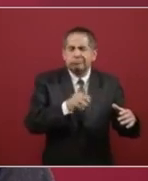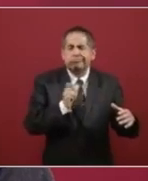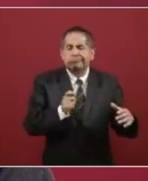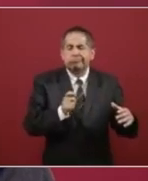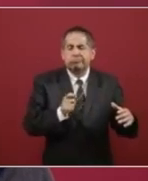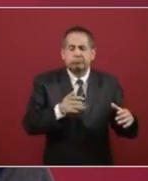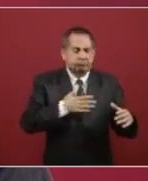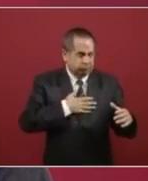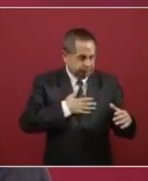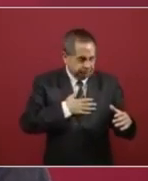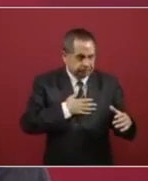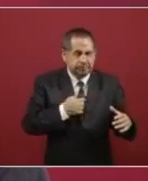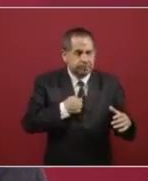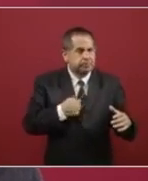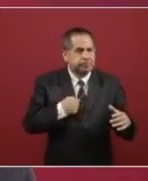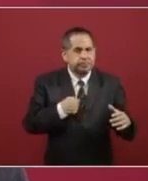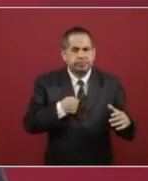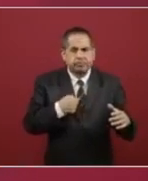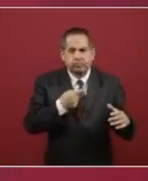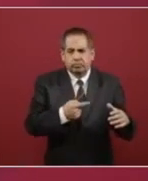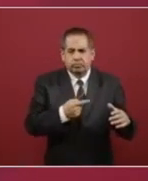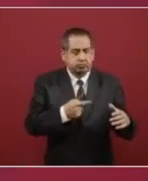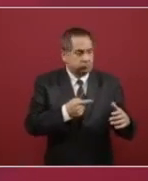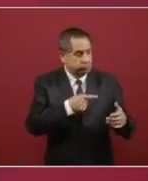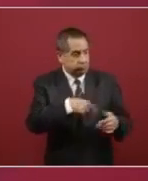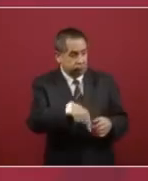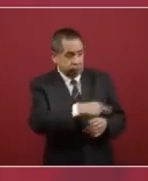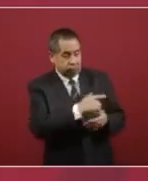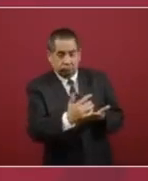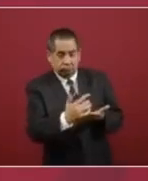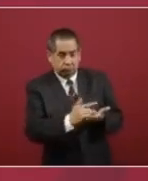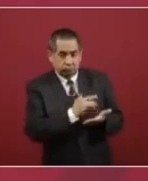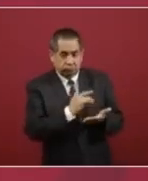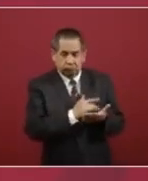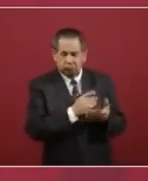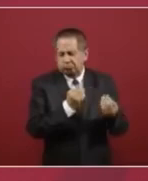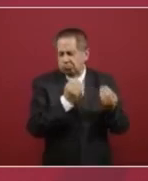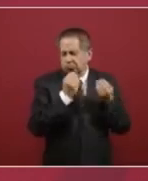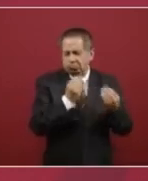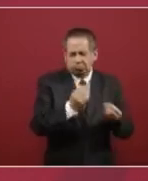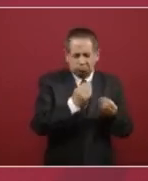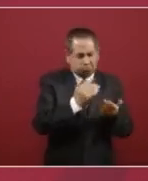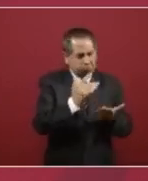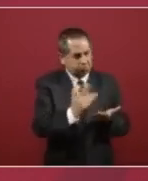Yo tuve de parte de ellos un gran apoyo,